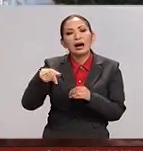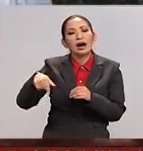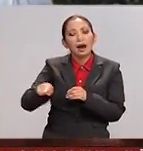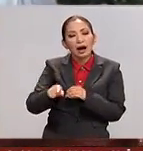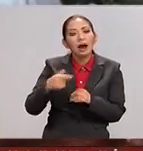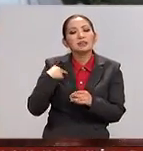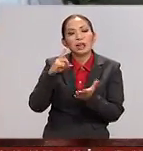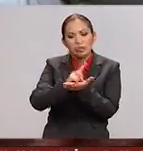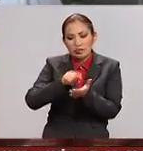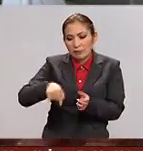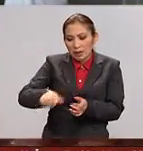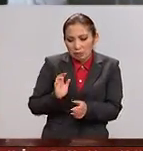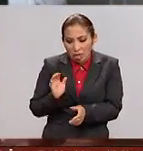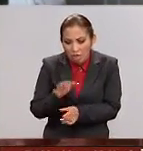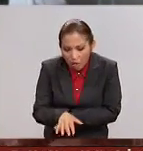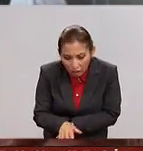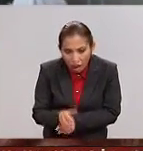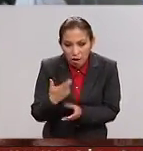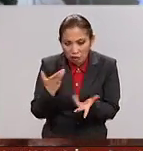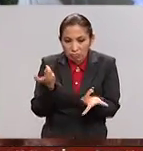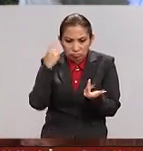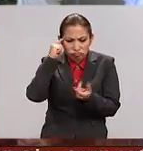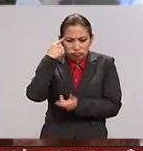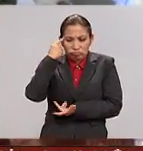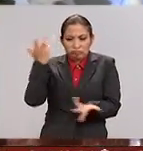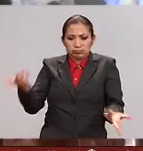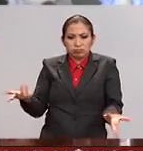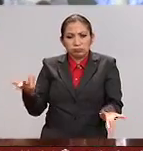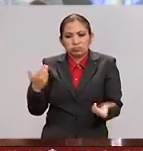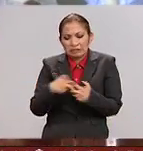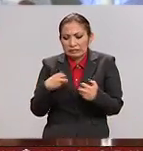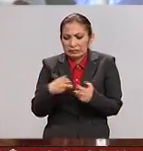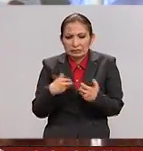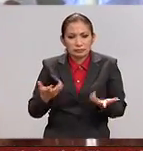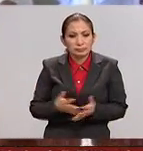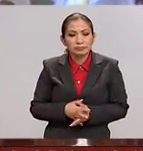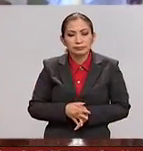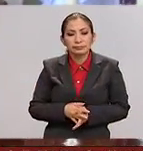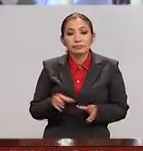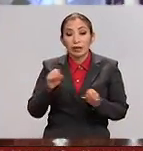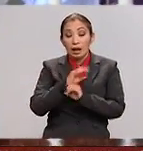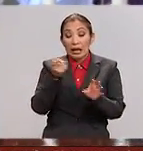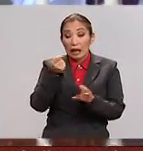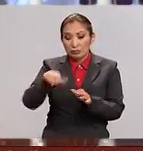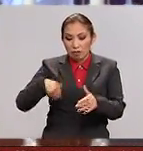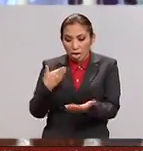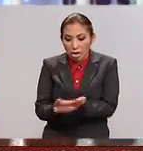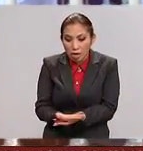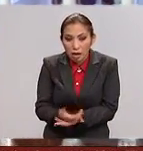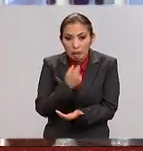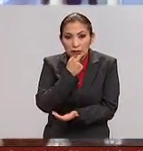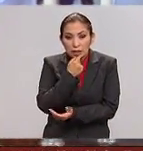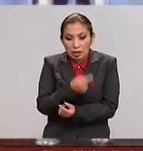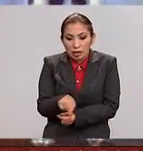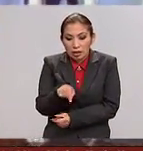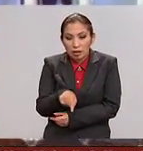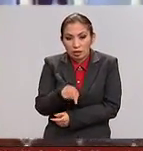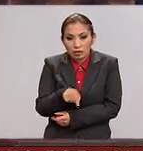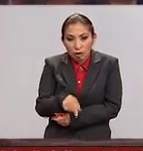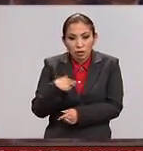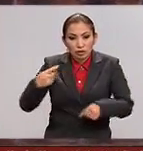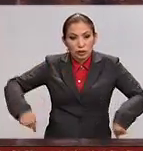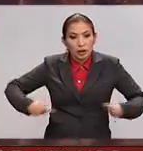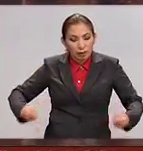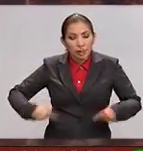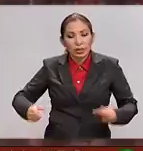niño discapacitado, ¿no? Creo que fue lo que más le puso nervioso al Papa, ¿no? Así es, casi se cae encima de uno de los niños que estaba en la